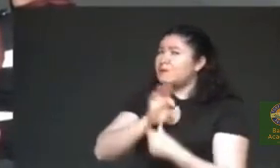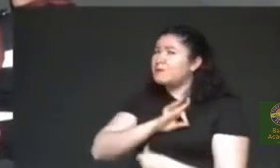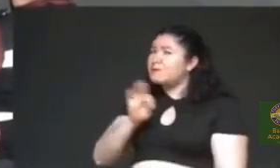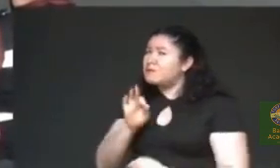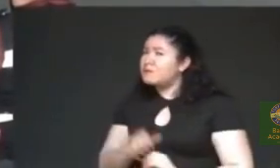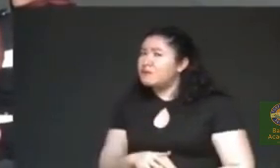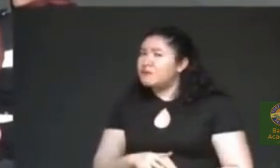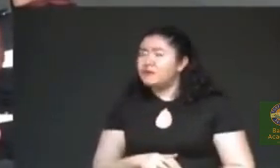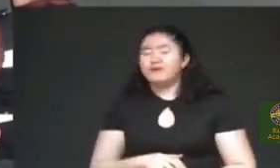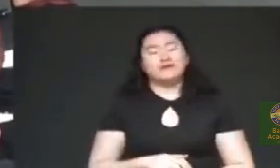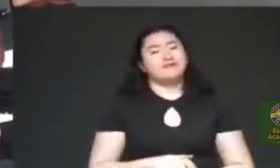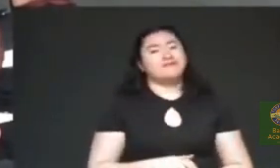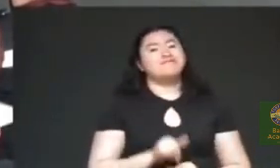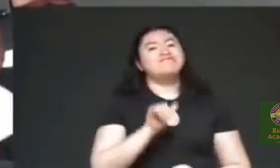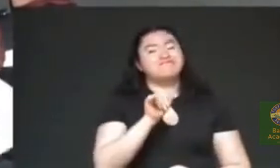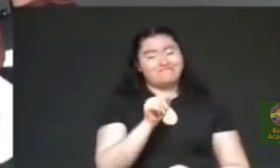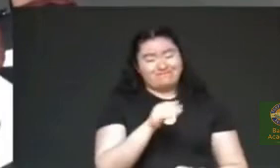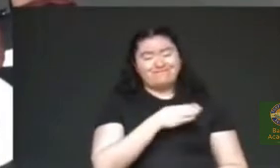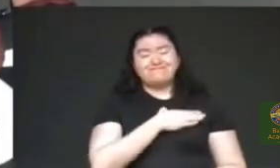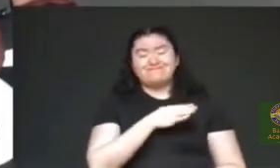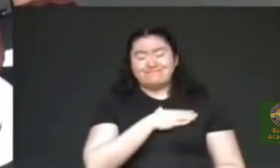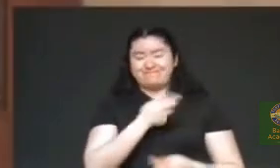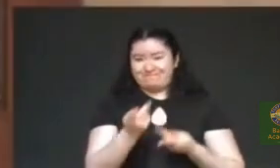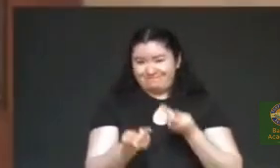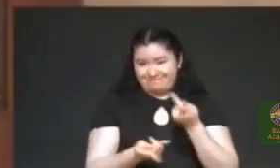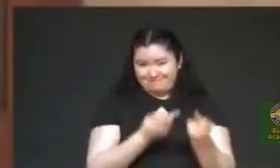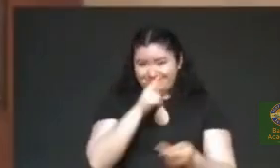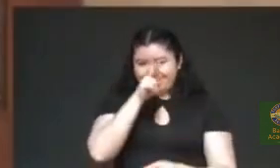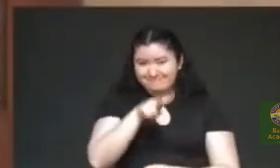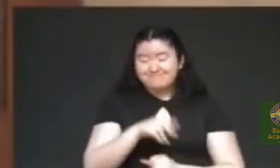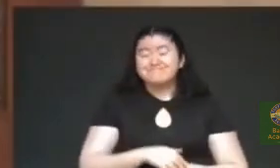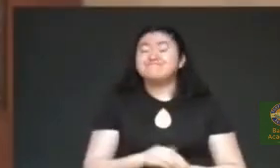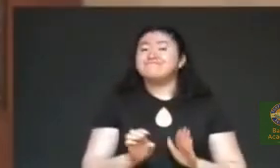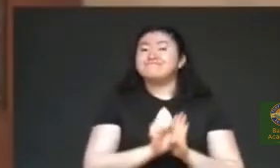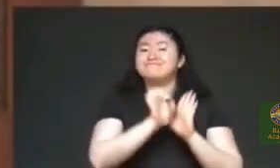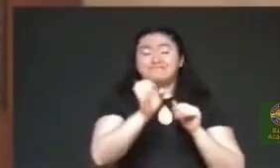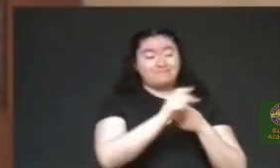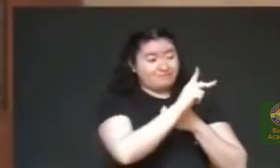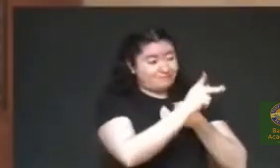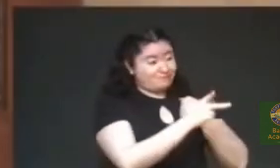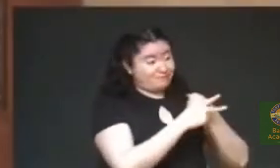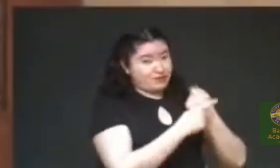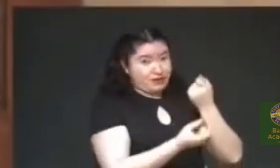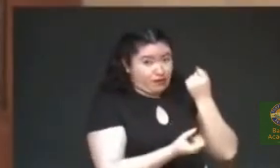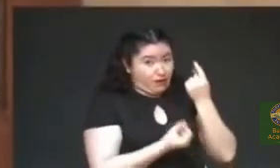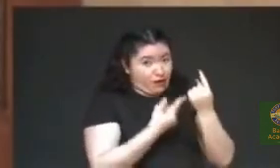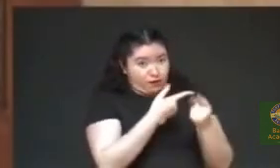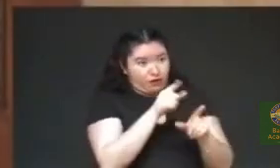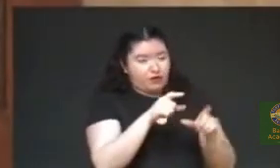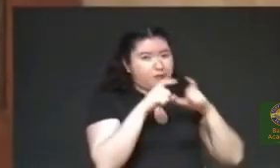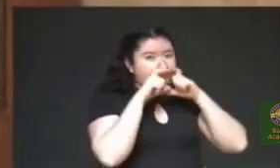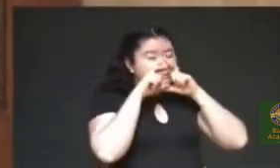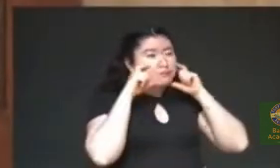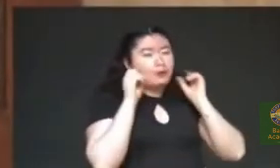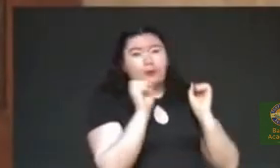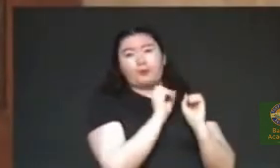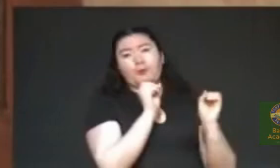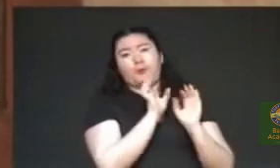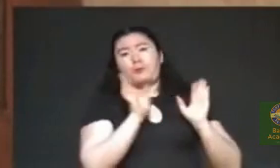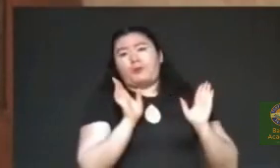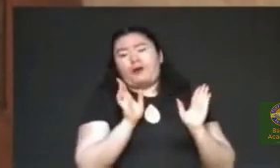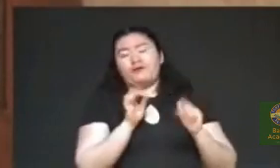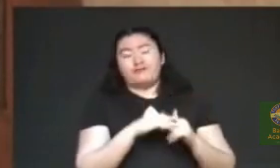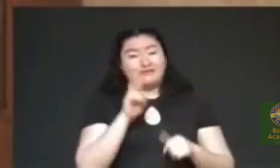Sí, esto, qué bueno que lo preguntas. Por ejemplo, en muchos países no se pide el cubrebocas, incluso si tú ves en Estados